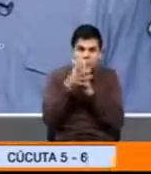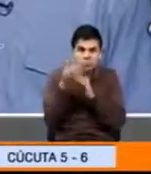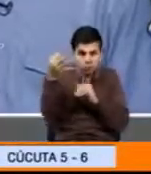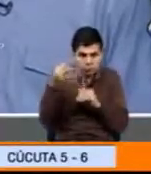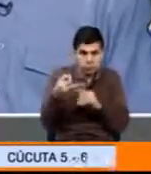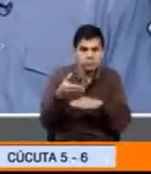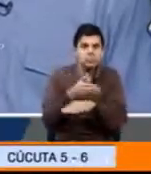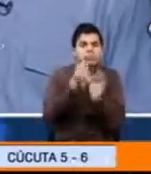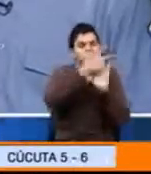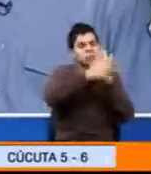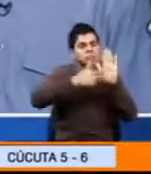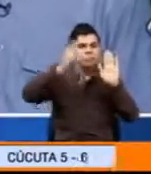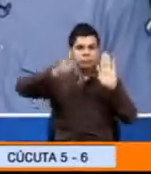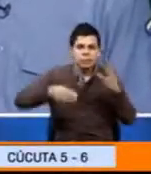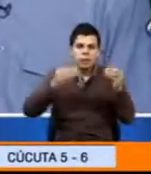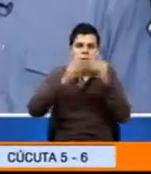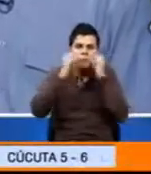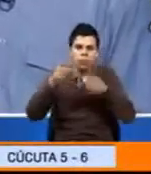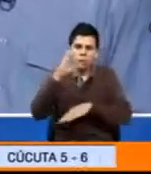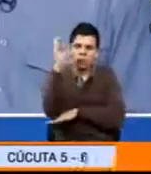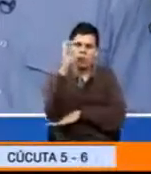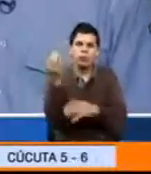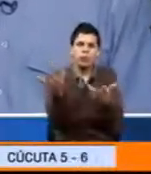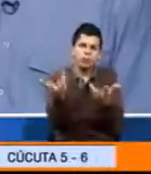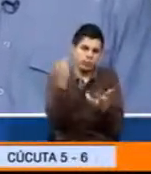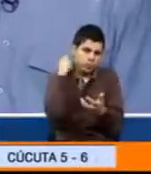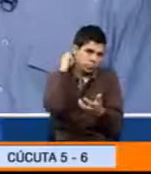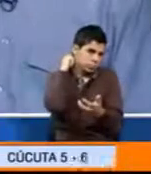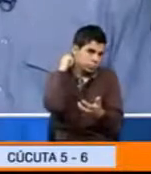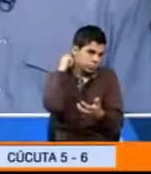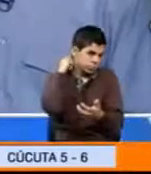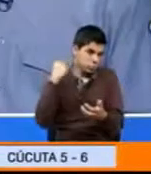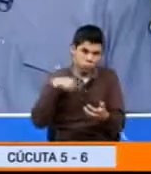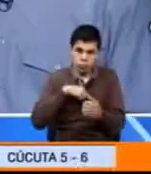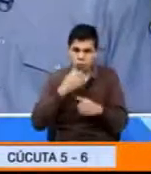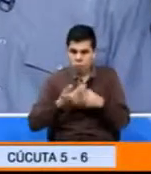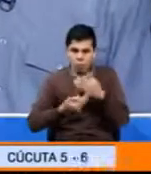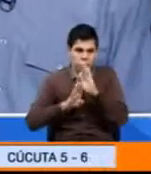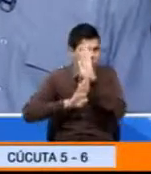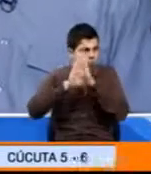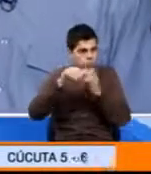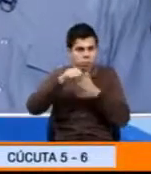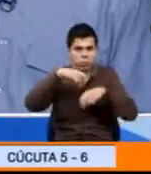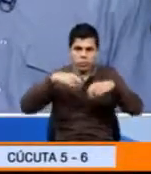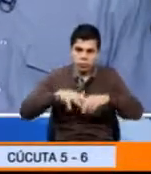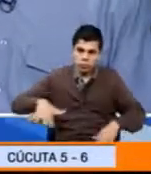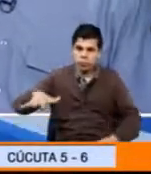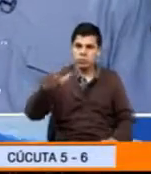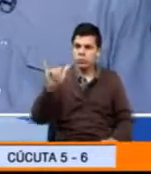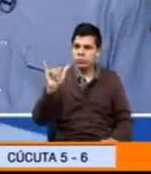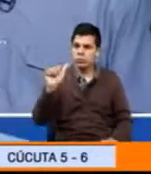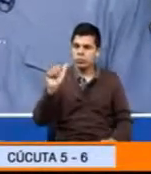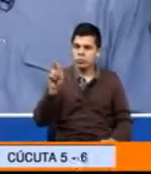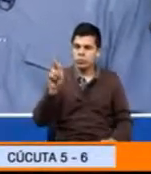como lo definió la Constitución y como los colombianos lo han querido. Hemos avanzado en la compra de predios en el Parque Yariguíes. En el Parque Yariguíes hemos comprado